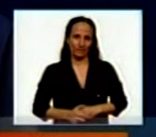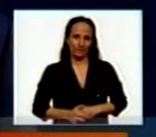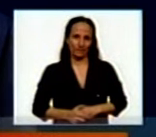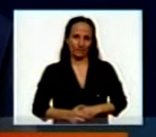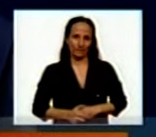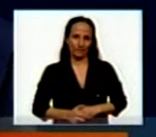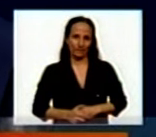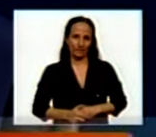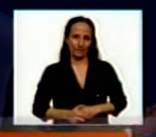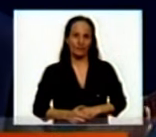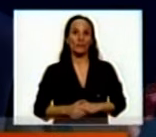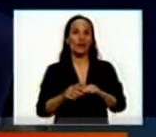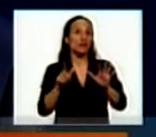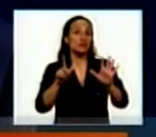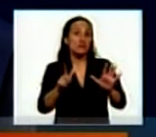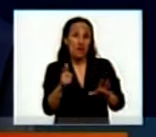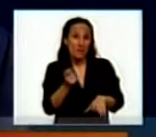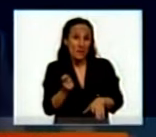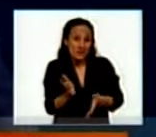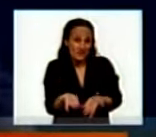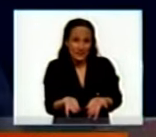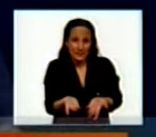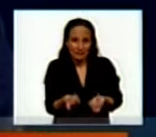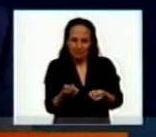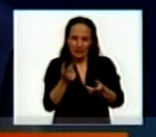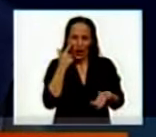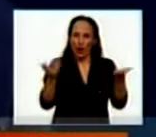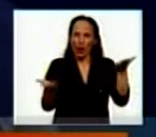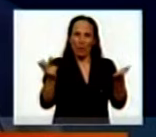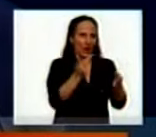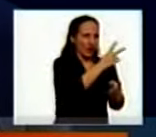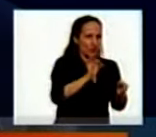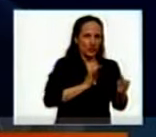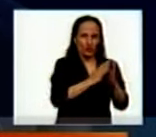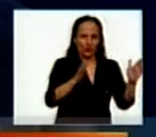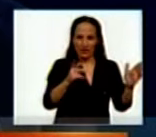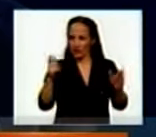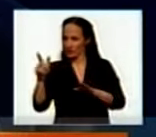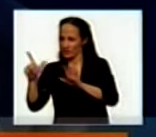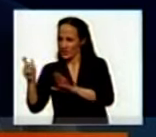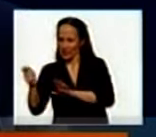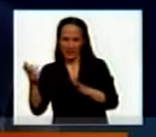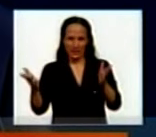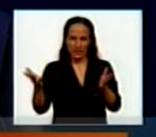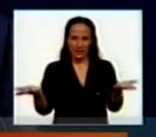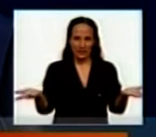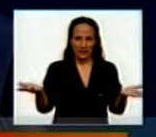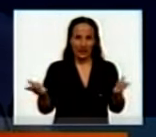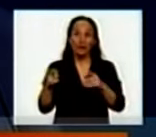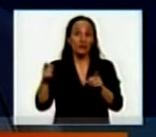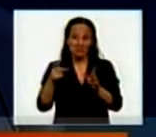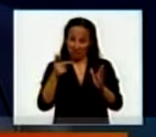Siete meses es nada respecto a los 200 años y nada a los 200 años que